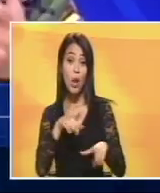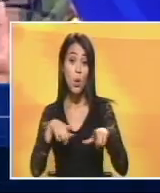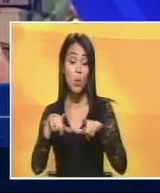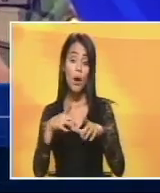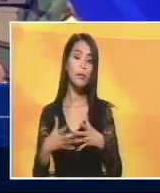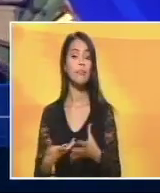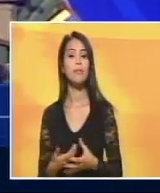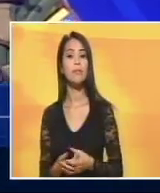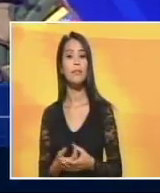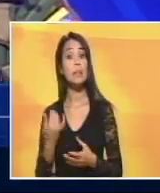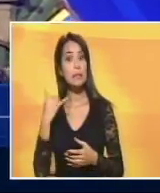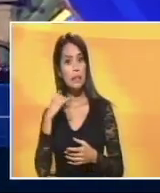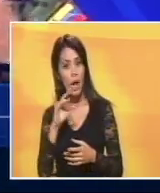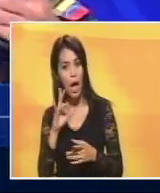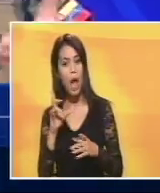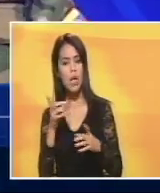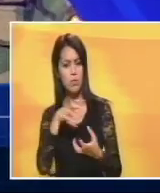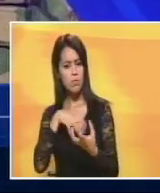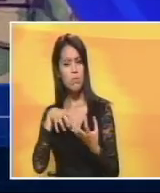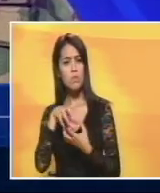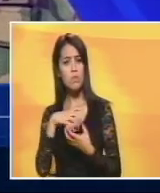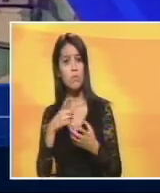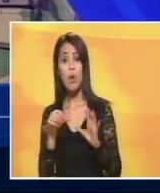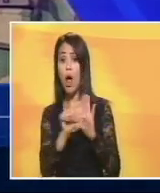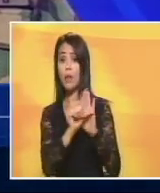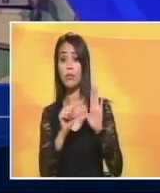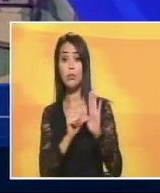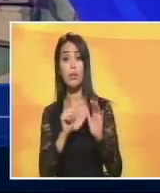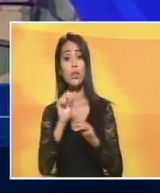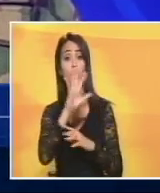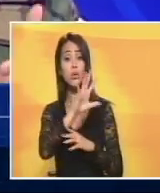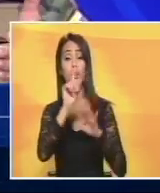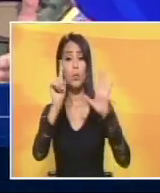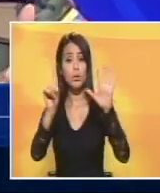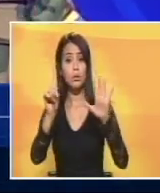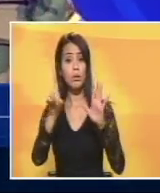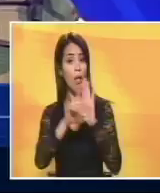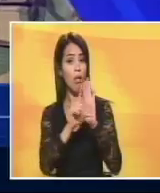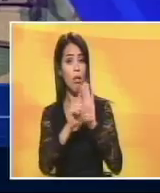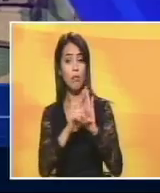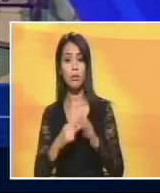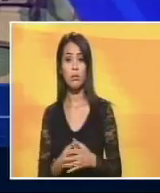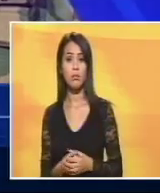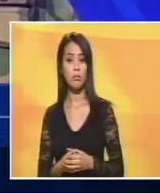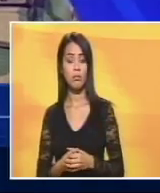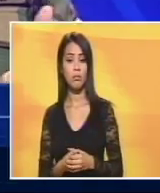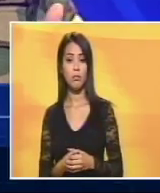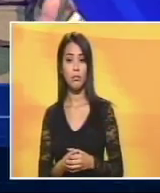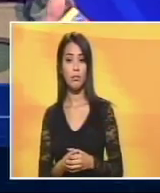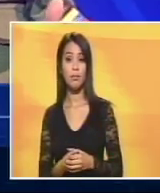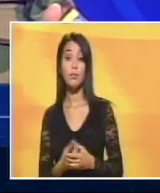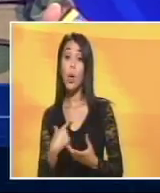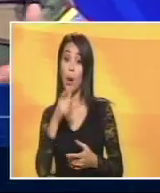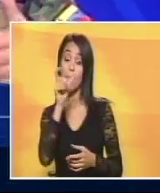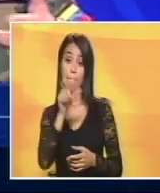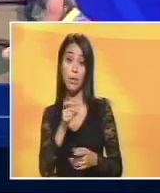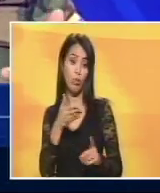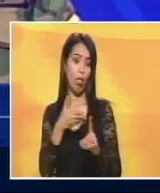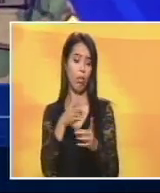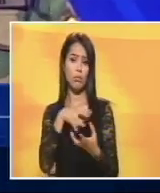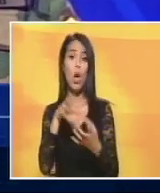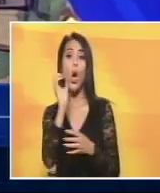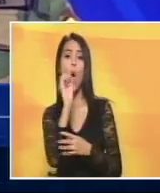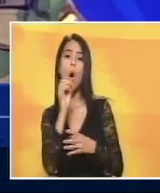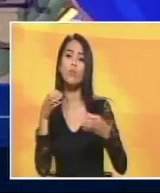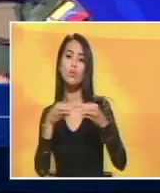si llegase a haber instigación a la violencia, bueno, el artículo 56 de esa ley otorga penas severísimas a una persona que instigue o grupos de